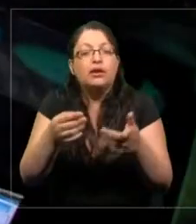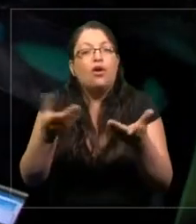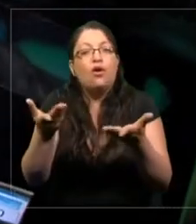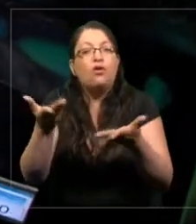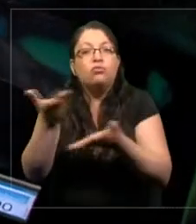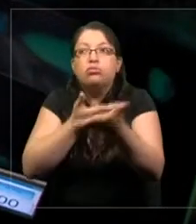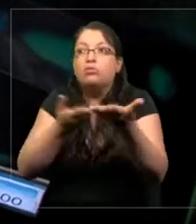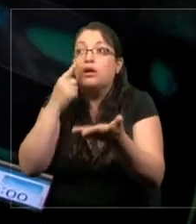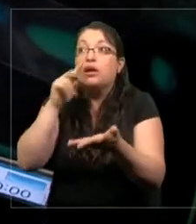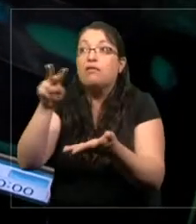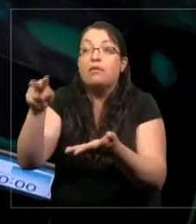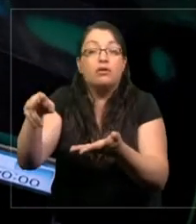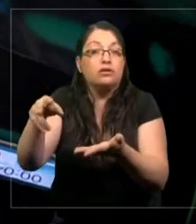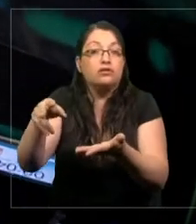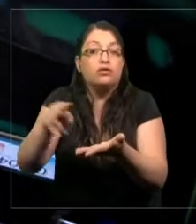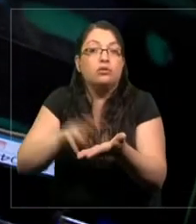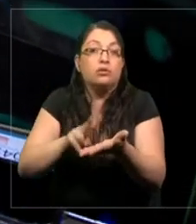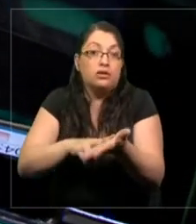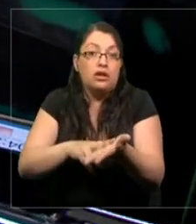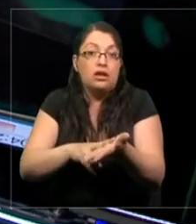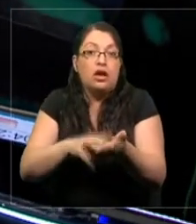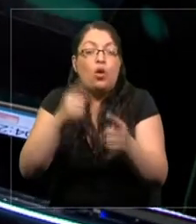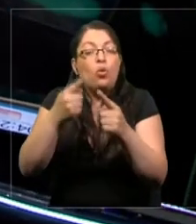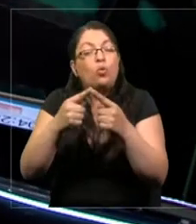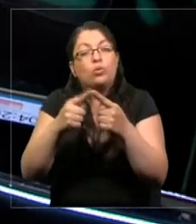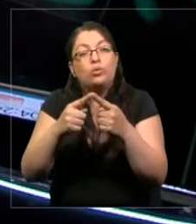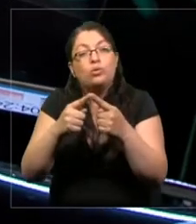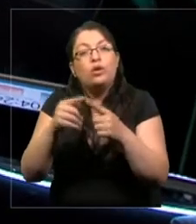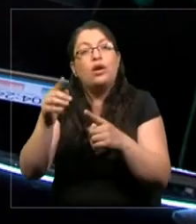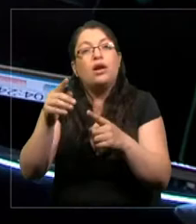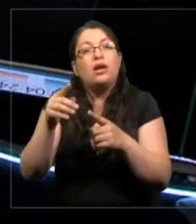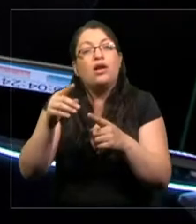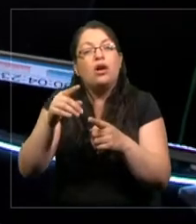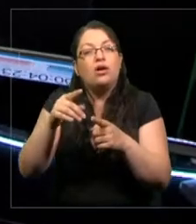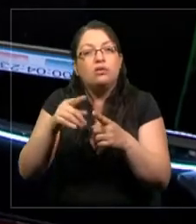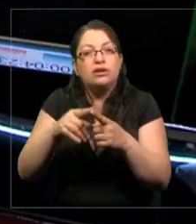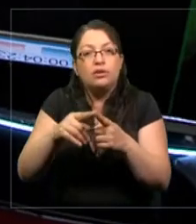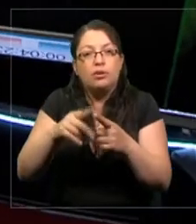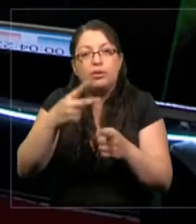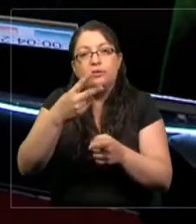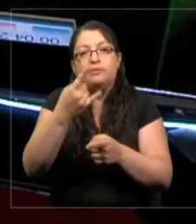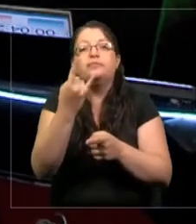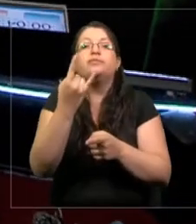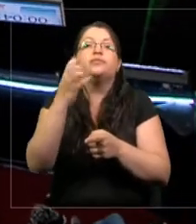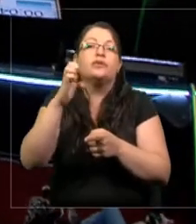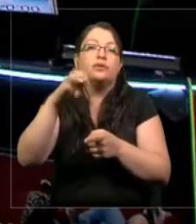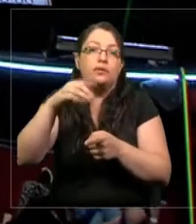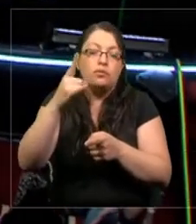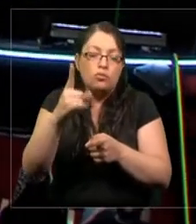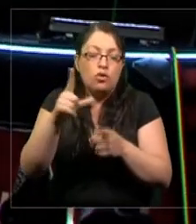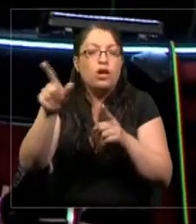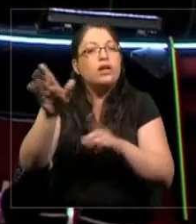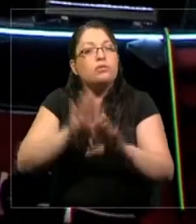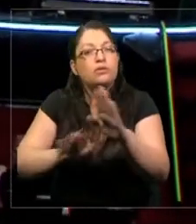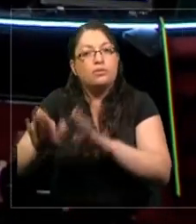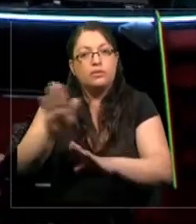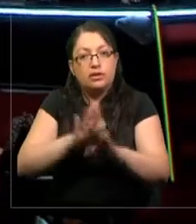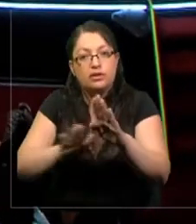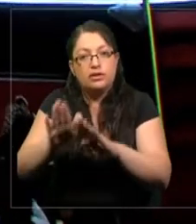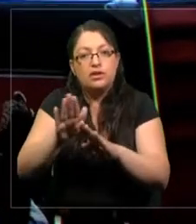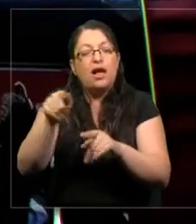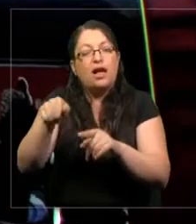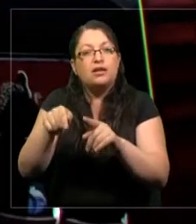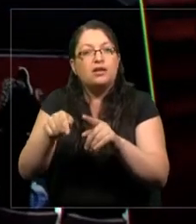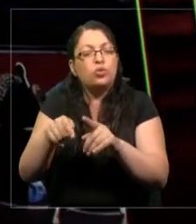esto es la realidad todas estas declaraciones una tiene que ver con la protección del huemul es una especie emblemática para nosotros los chilenos cierto está